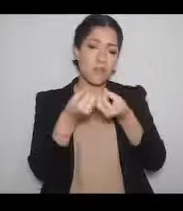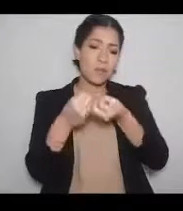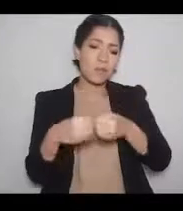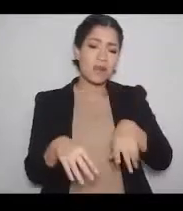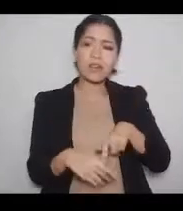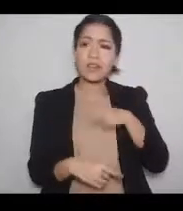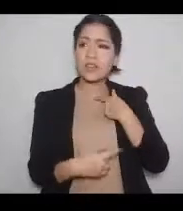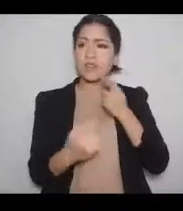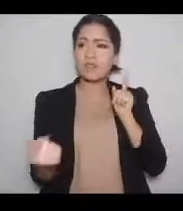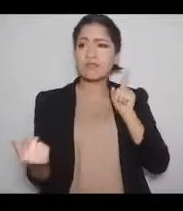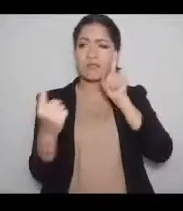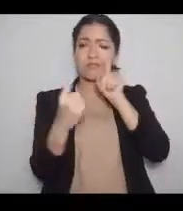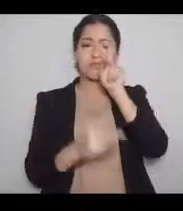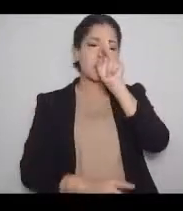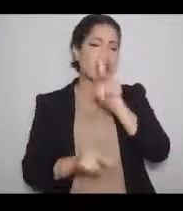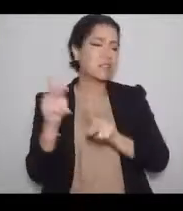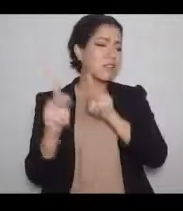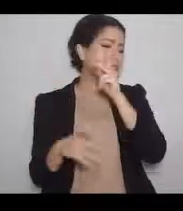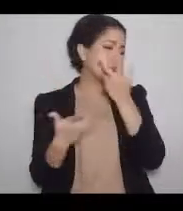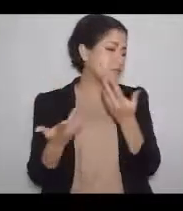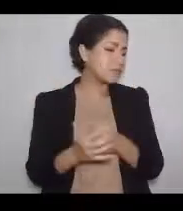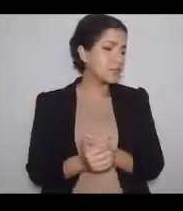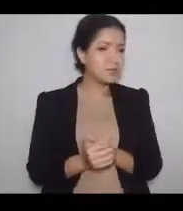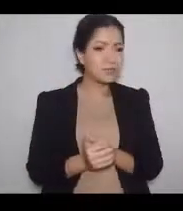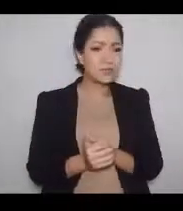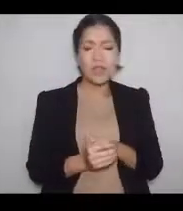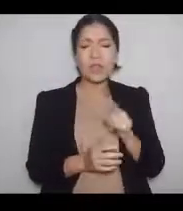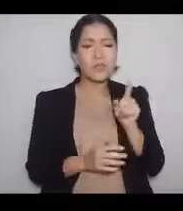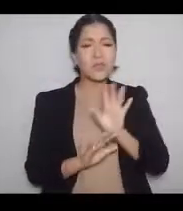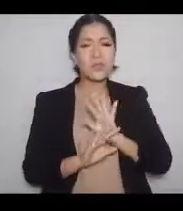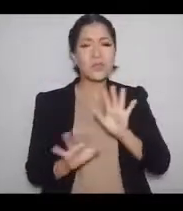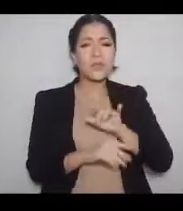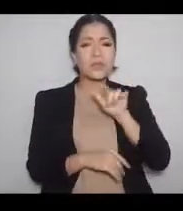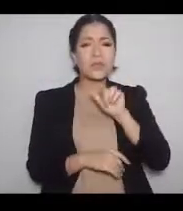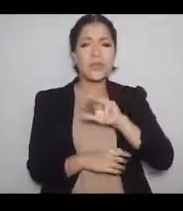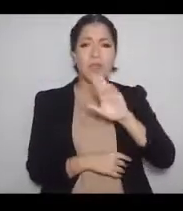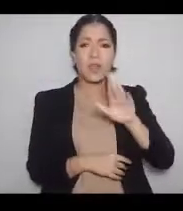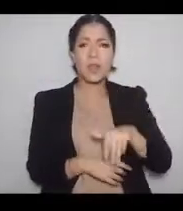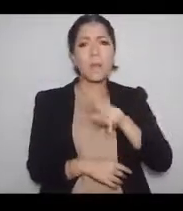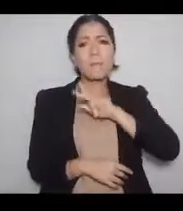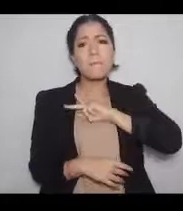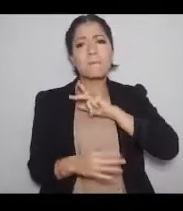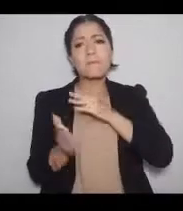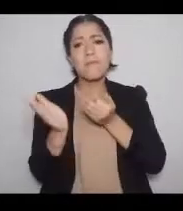mi reducción de hombre, mi confidente, mi único amigo.